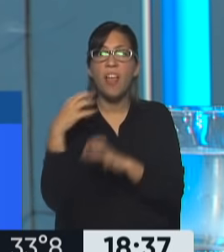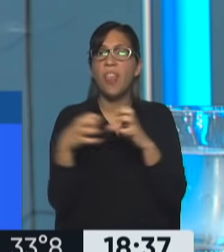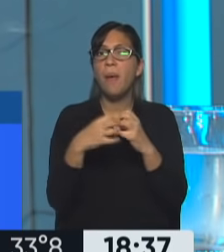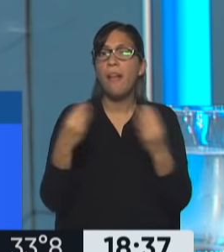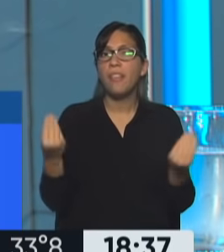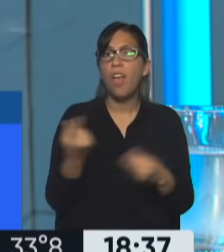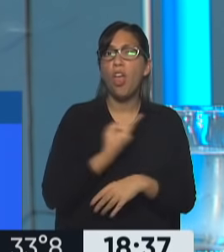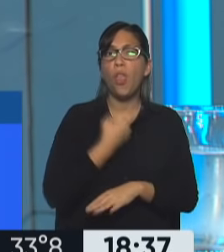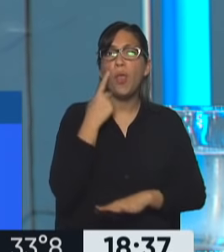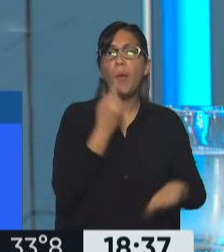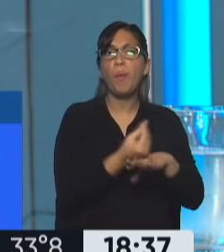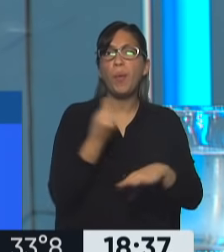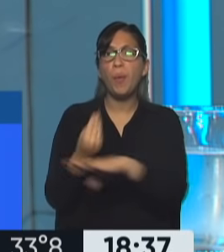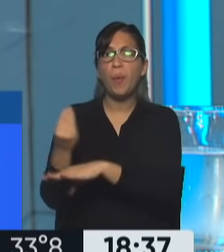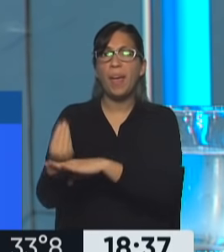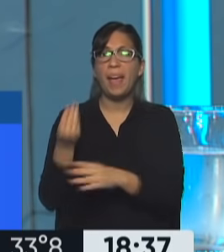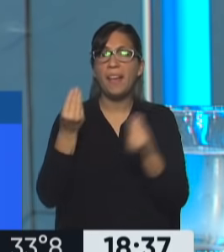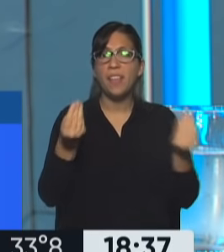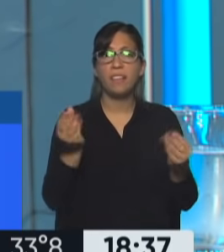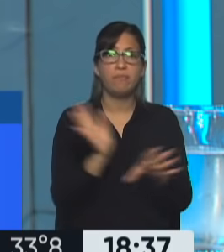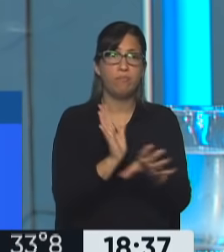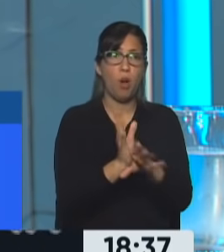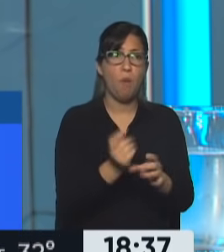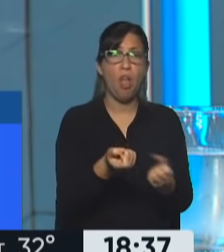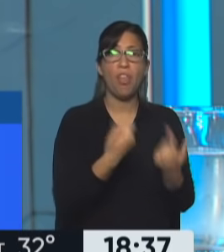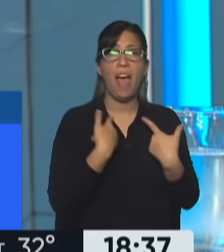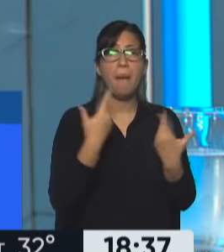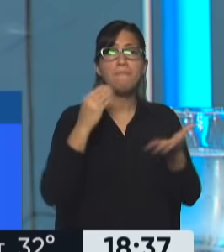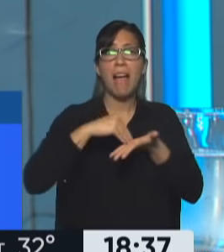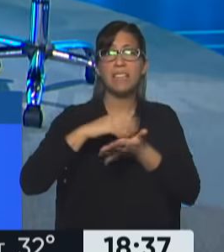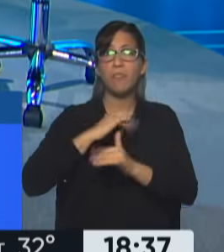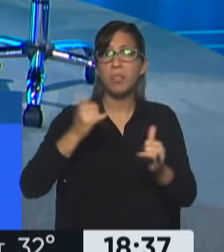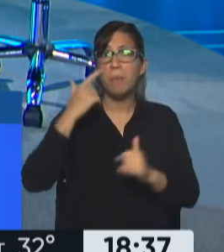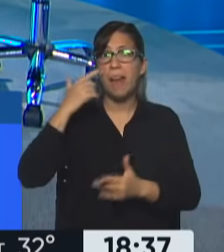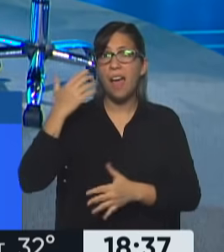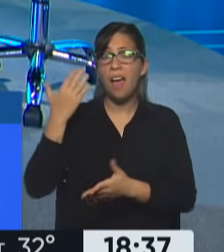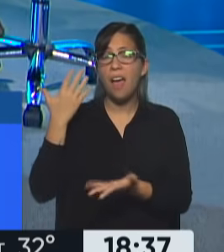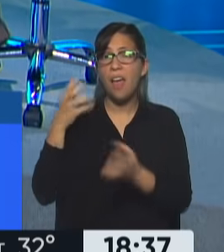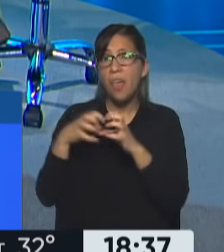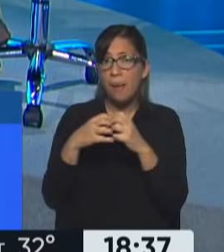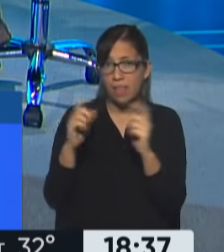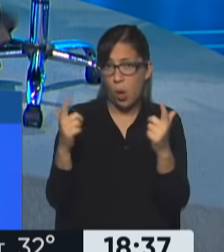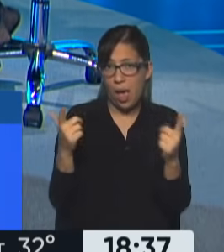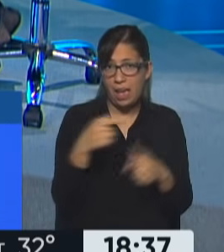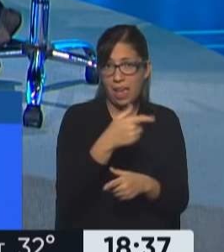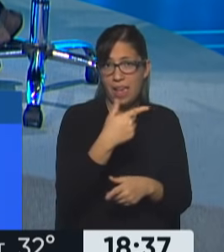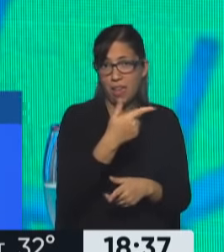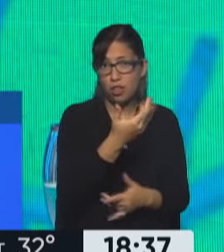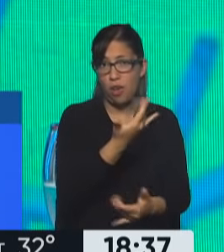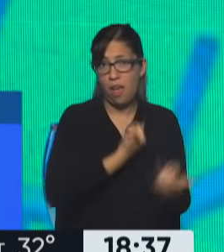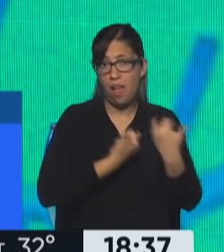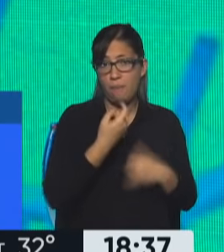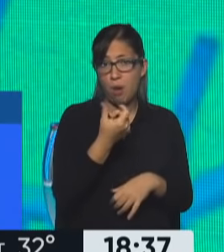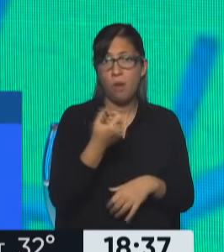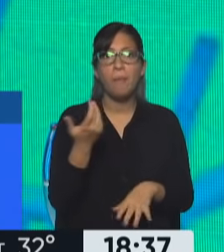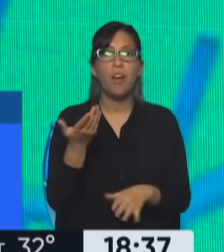dónde viven los candidatos, es que tampoco nos dieron mucho para debatir. No, sí es cierto que hay que ver qué intereses defienden, porque hay un tema conflictivo entre ciudad y provincia